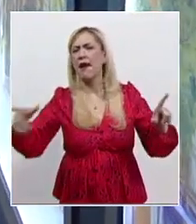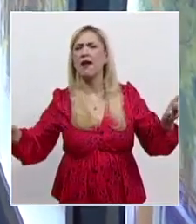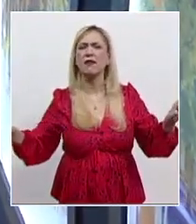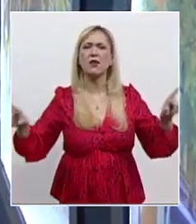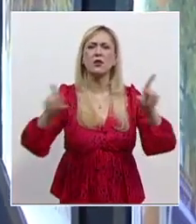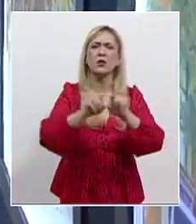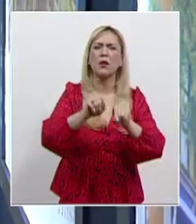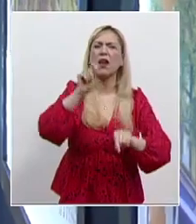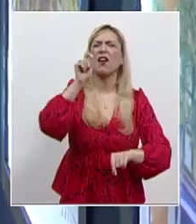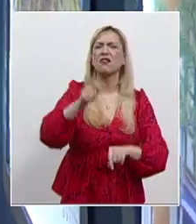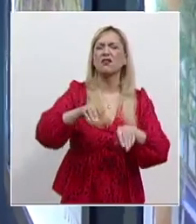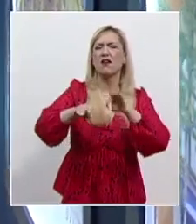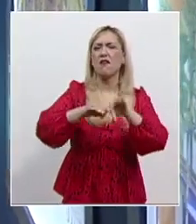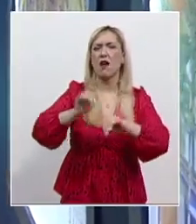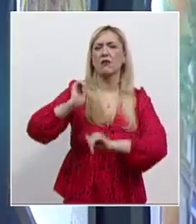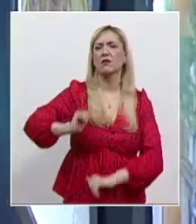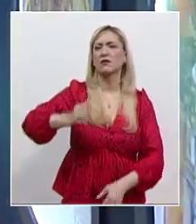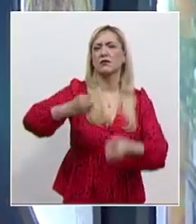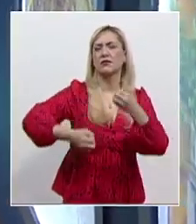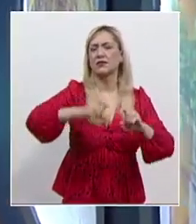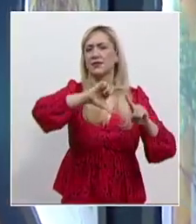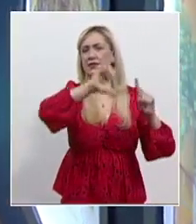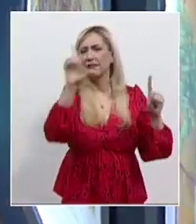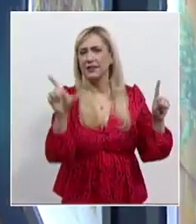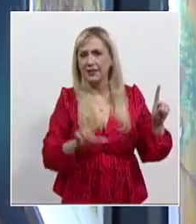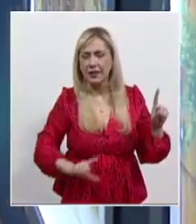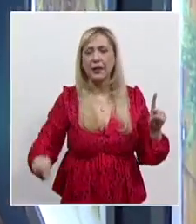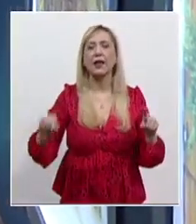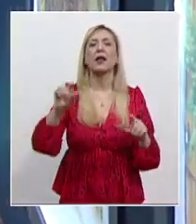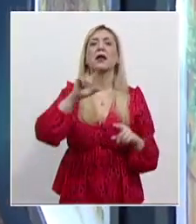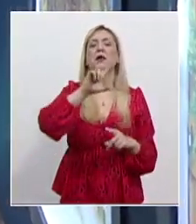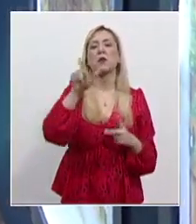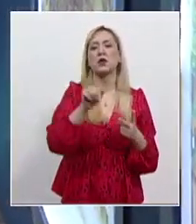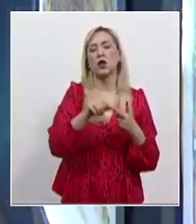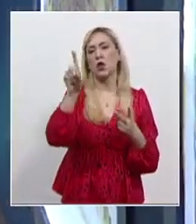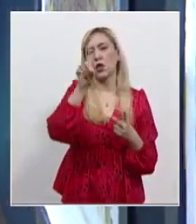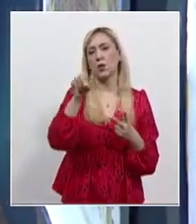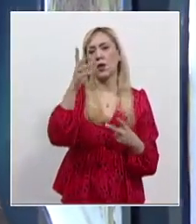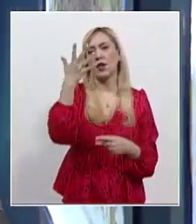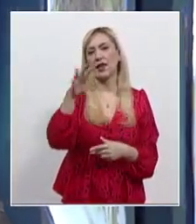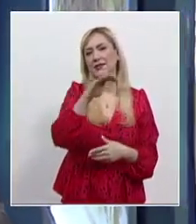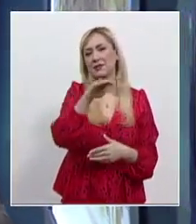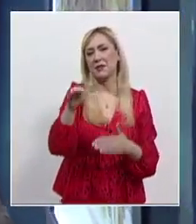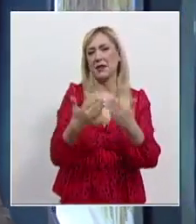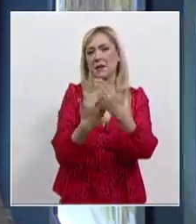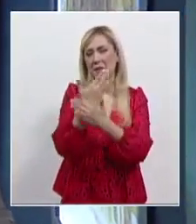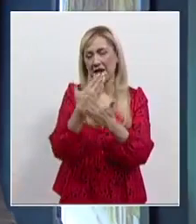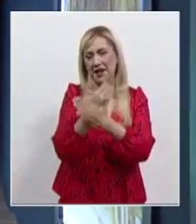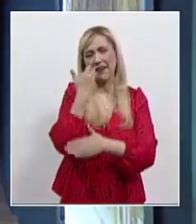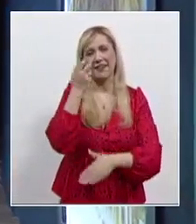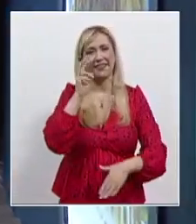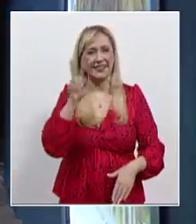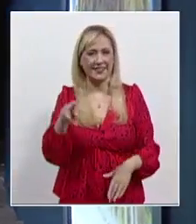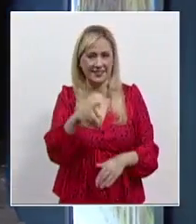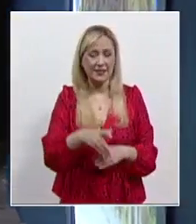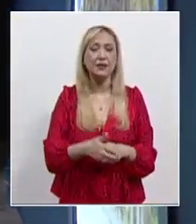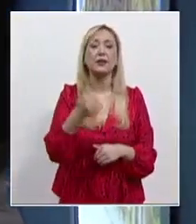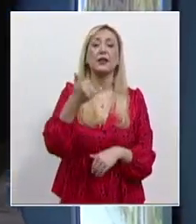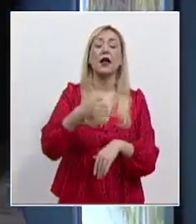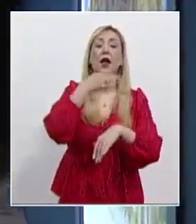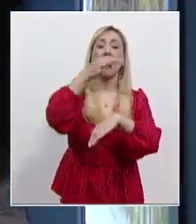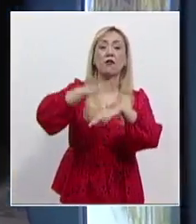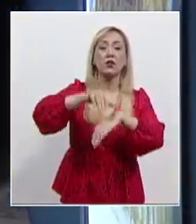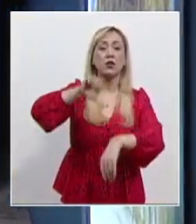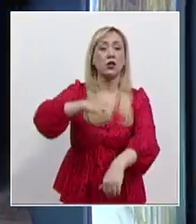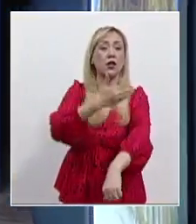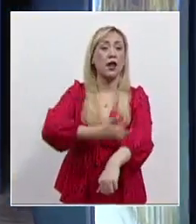de noticias del Poder Judicial de la Federación, con su repetición el domingo a las 10:30 de la mañana. Por otro lado, le informo que esta tarde